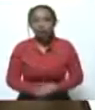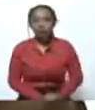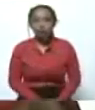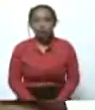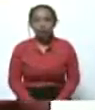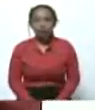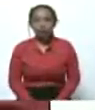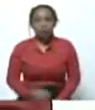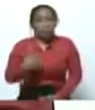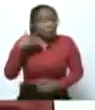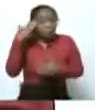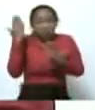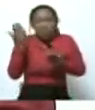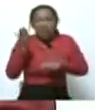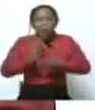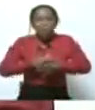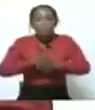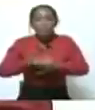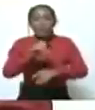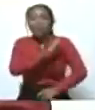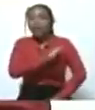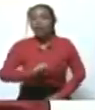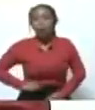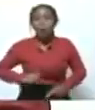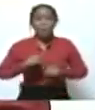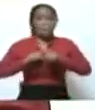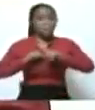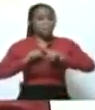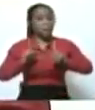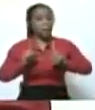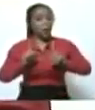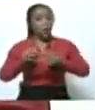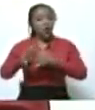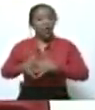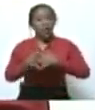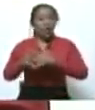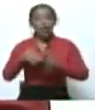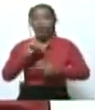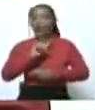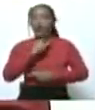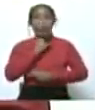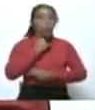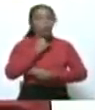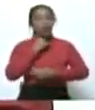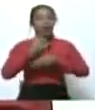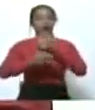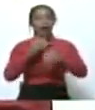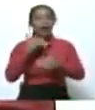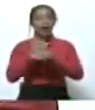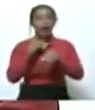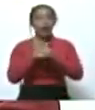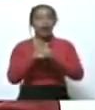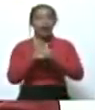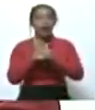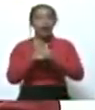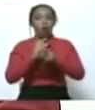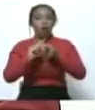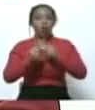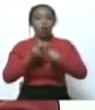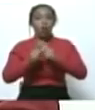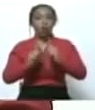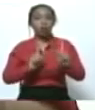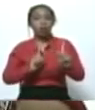Yo no sé qué va a pasar en El Salvador. Pero a los gringos no les gusta que le hagan esas cosas tan cerca.